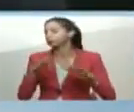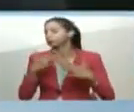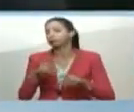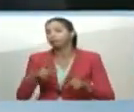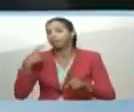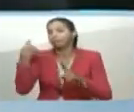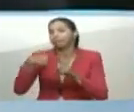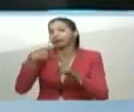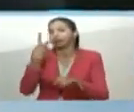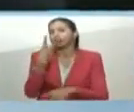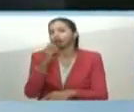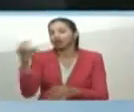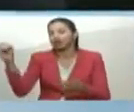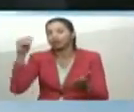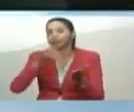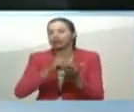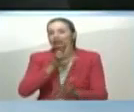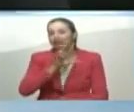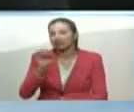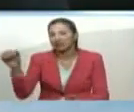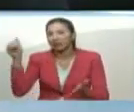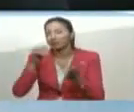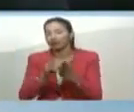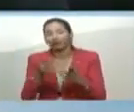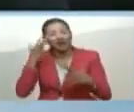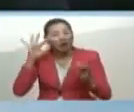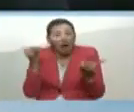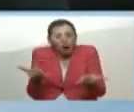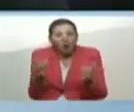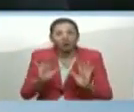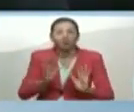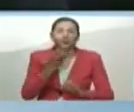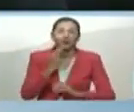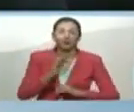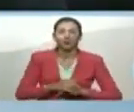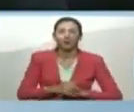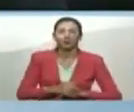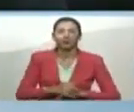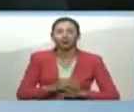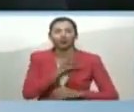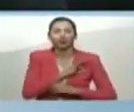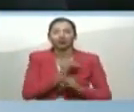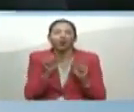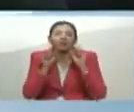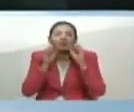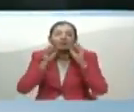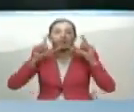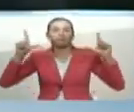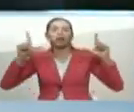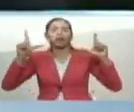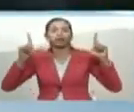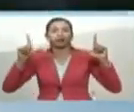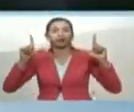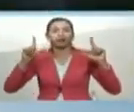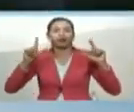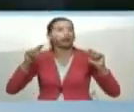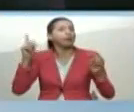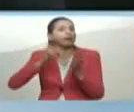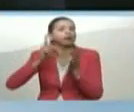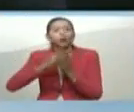propuestas, 300.000 propuestas. Hay que ir a una sociedad que empezaba a despertar para la democracia participativa y